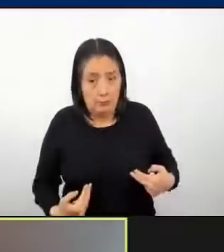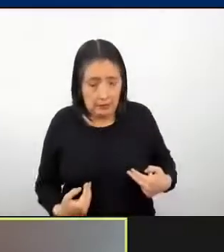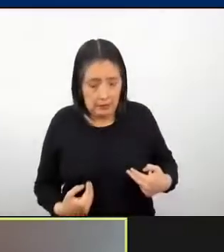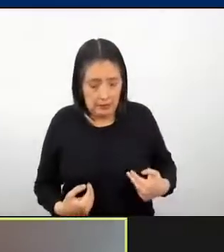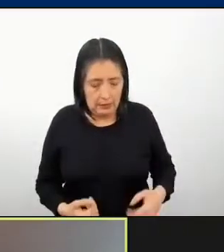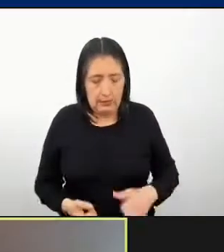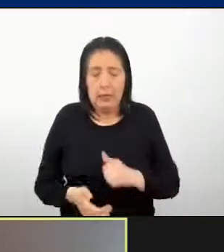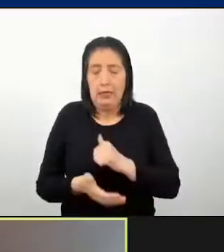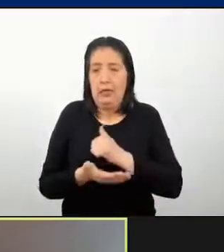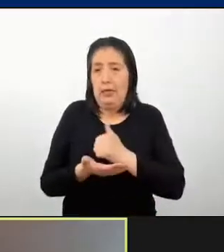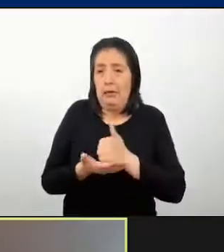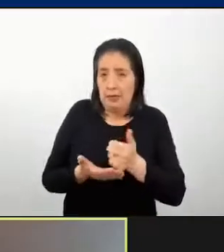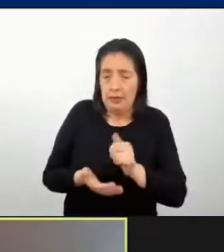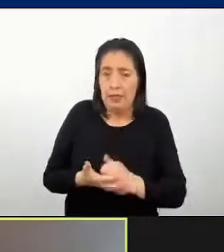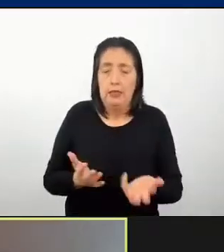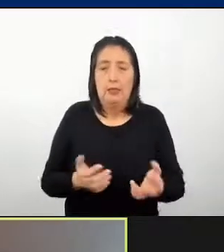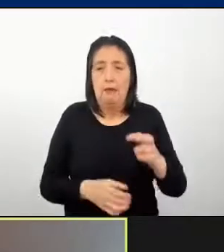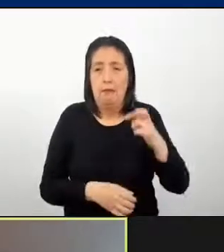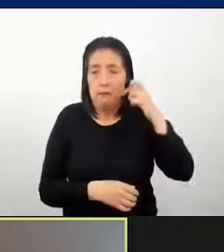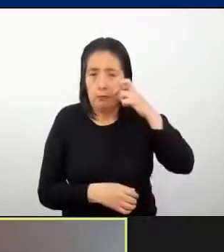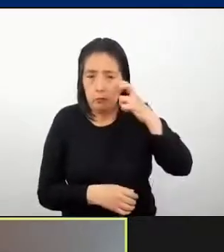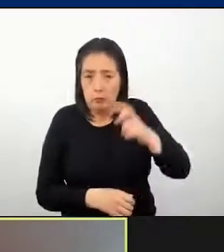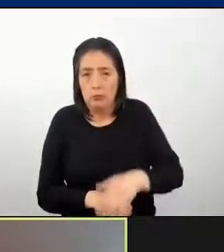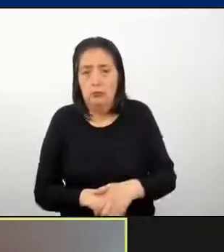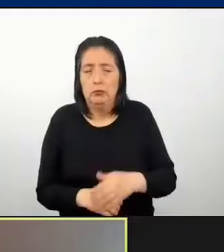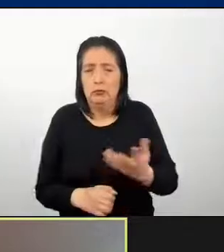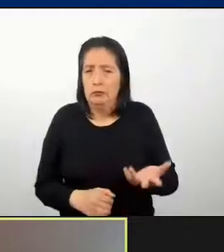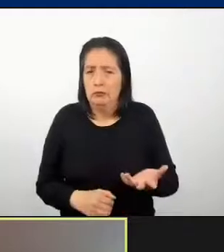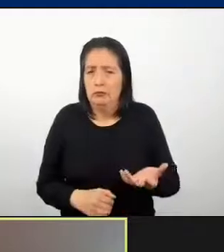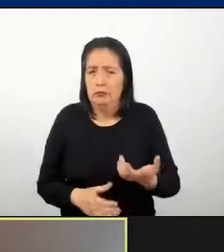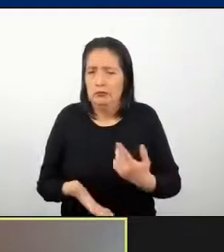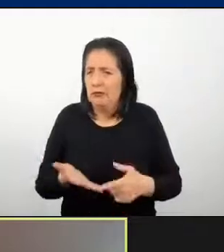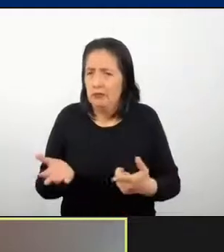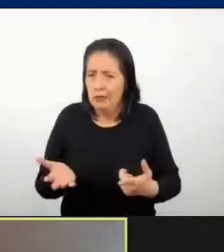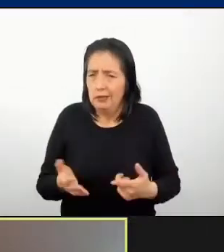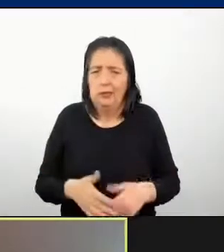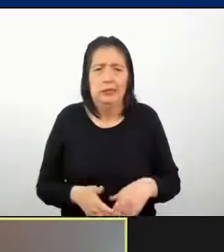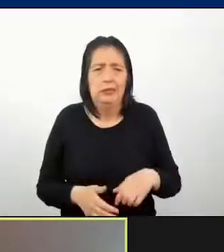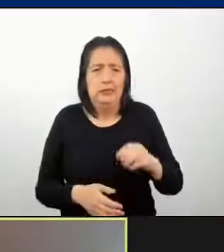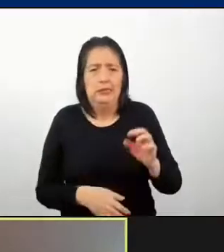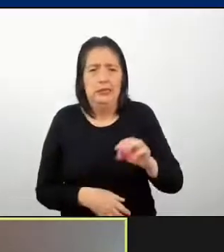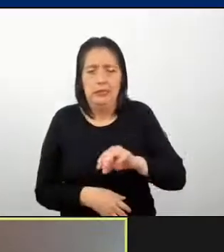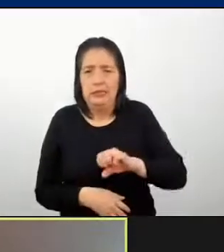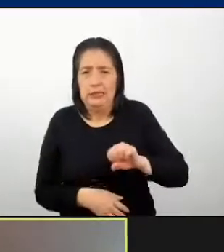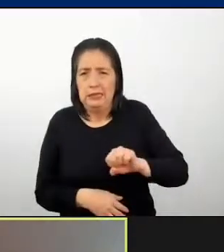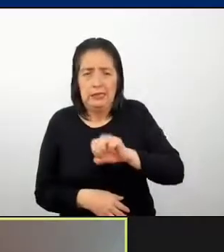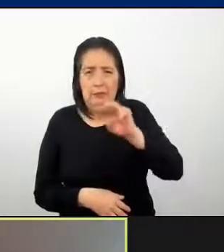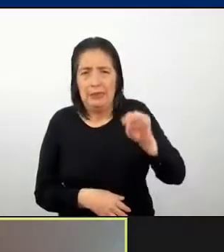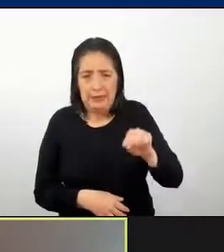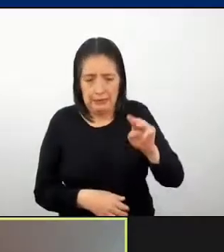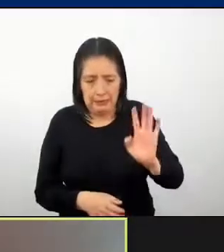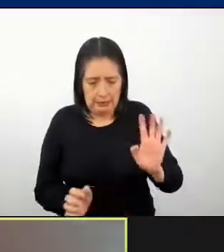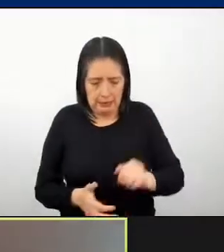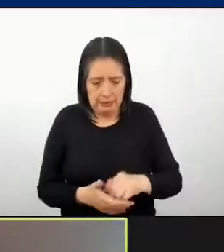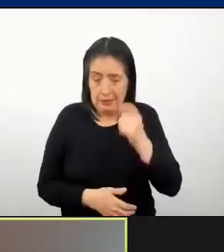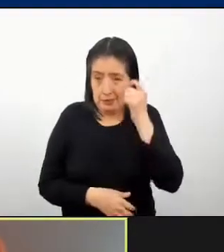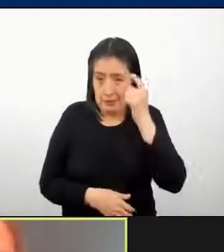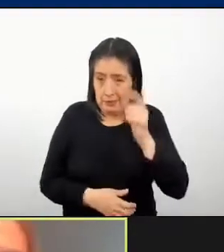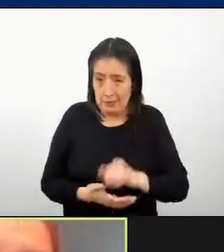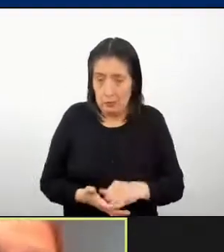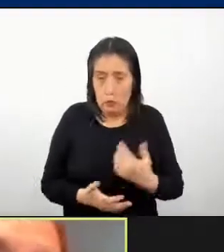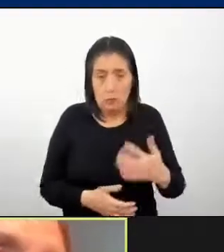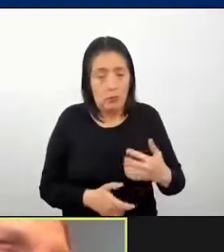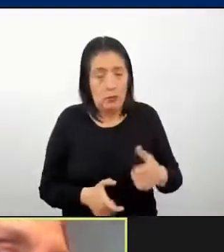Abancay, Puno, San Martín. ¿Se dan cuenta? Es